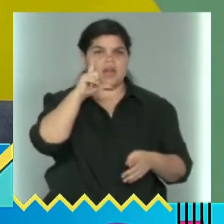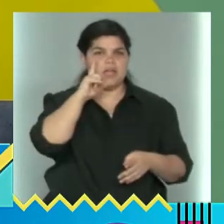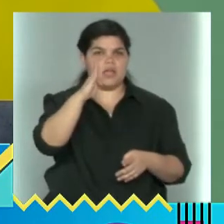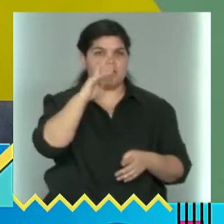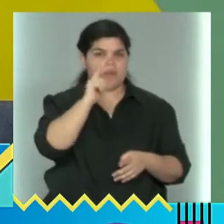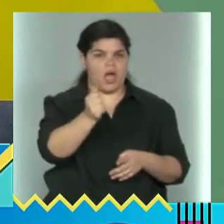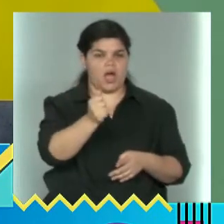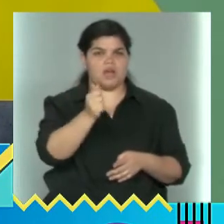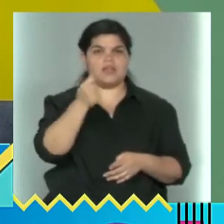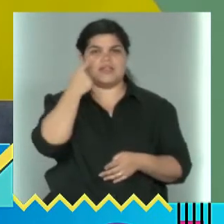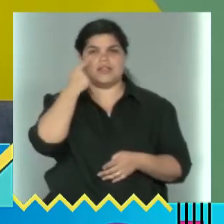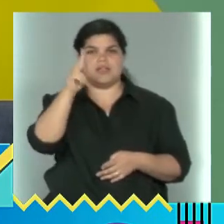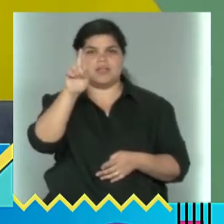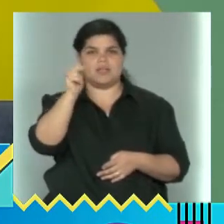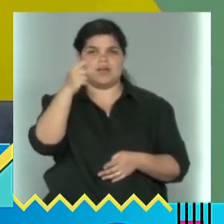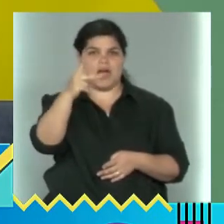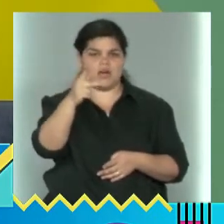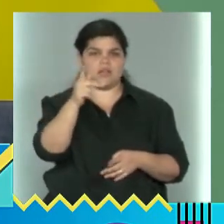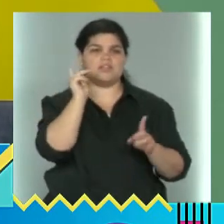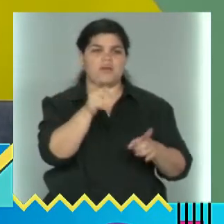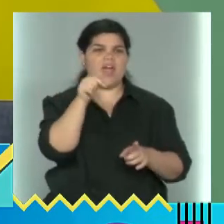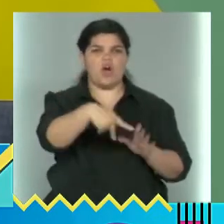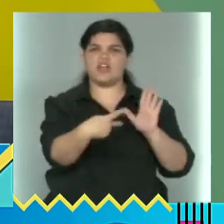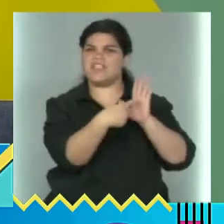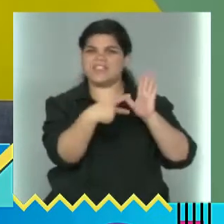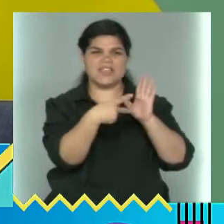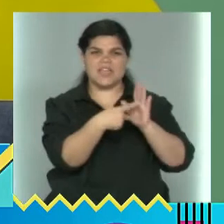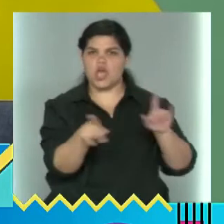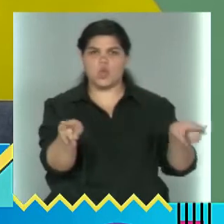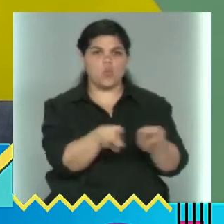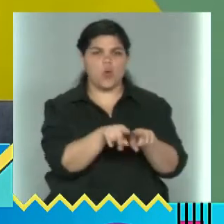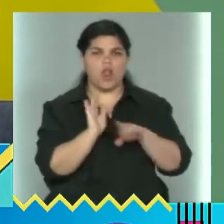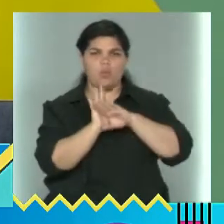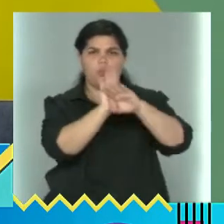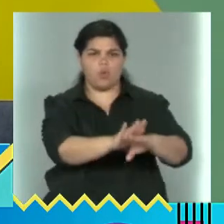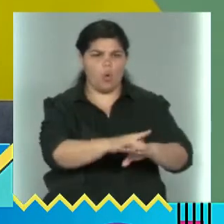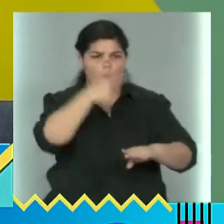¿no? Y ahora en Siria. Macron justamente apoyó